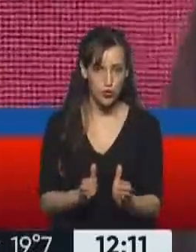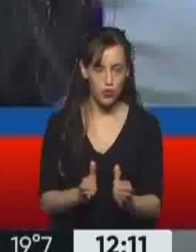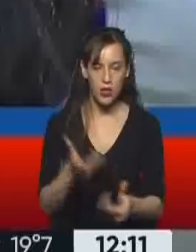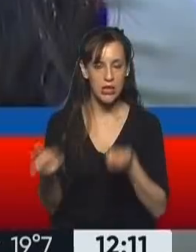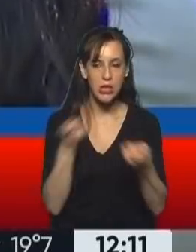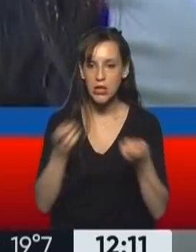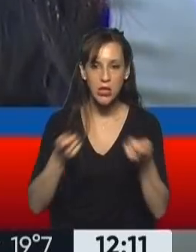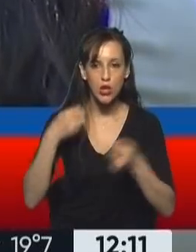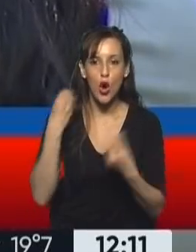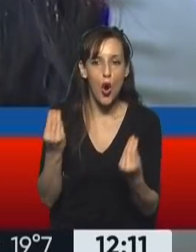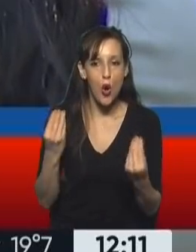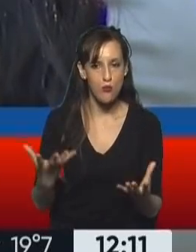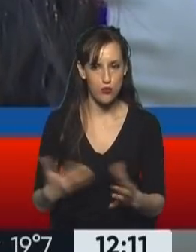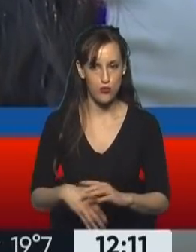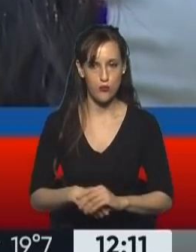Y